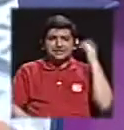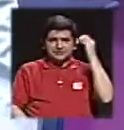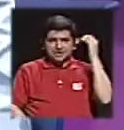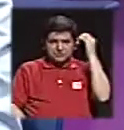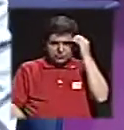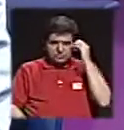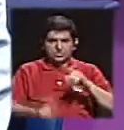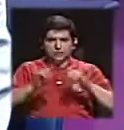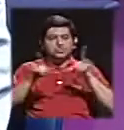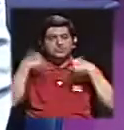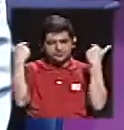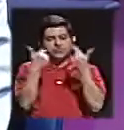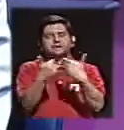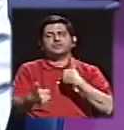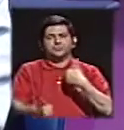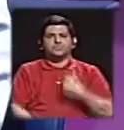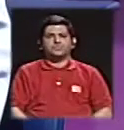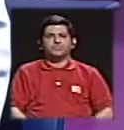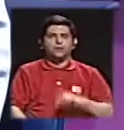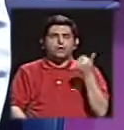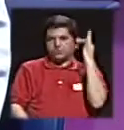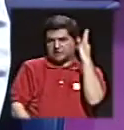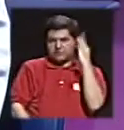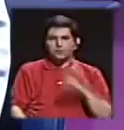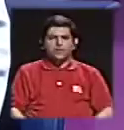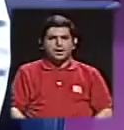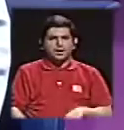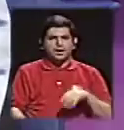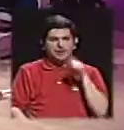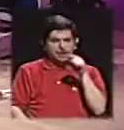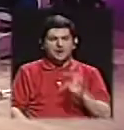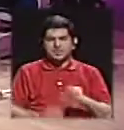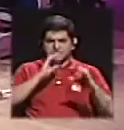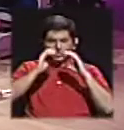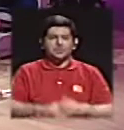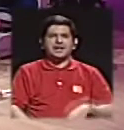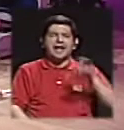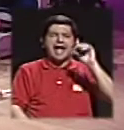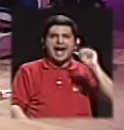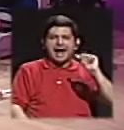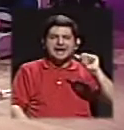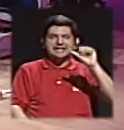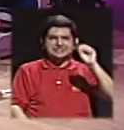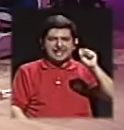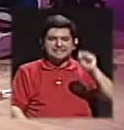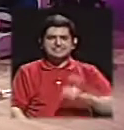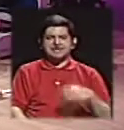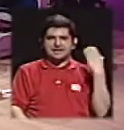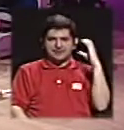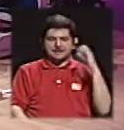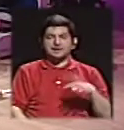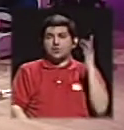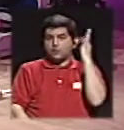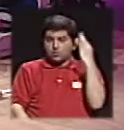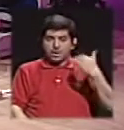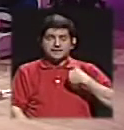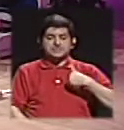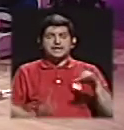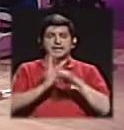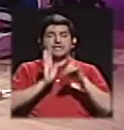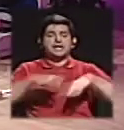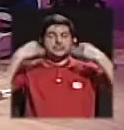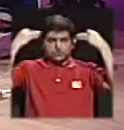los diferentes sectores, ¿verdad? Hay otra señora que nos escribe, se llama Arlín Sandí de Cartago, dice: las mujeres tenemos